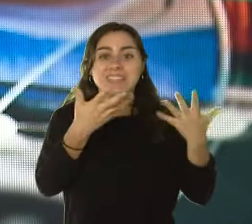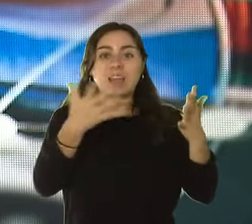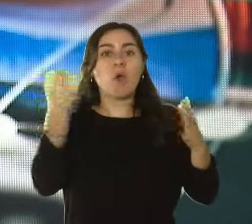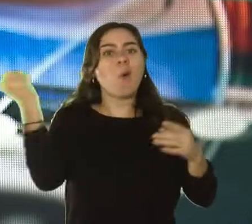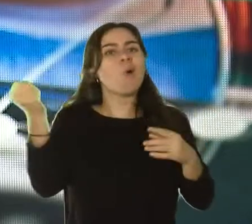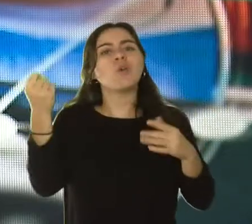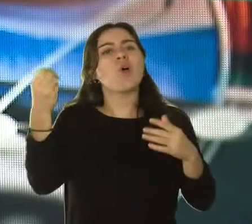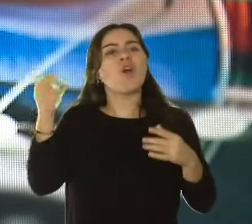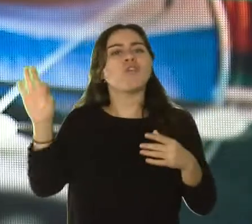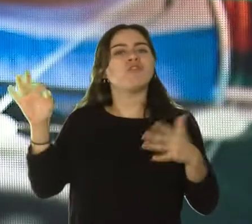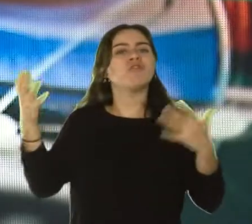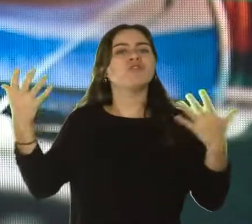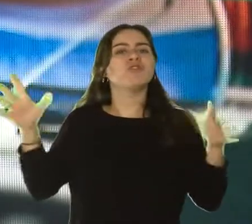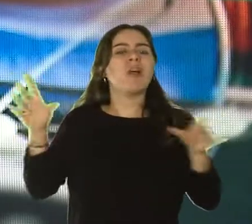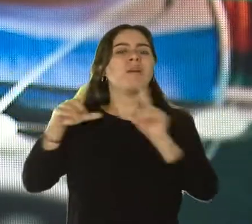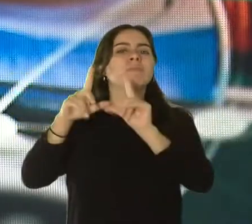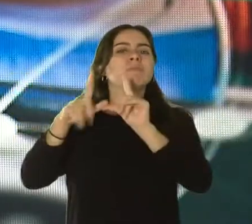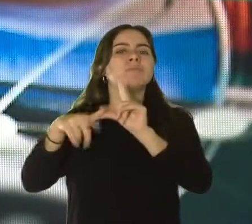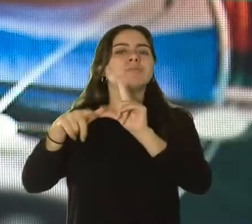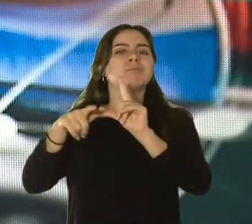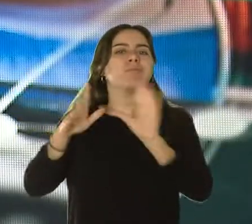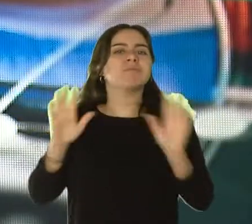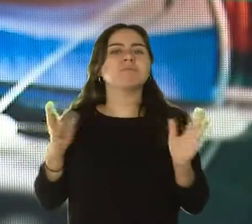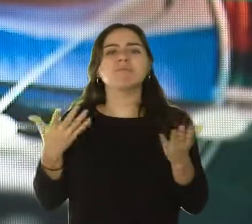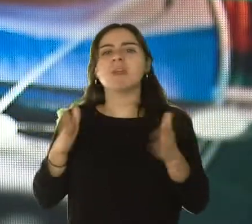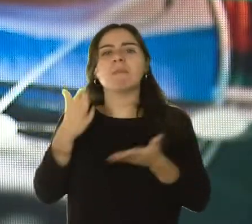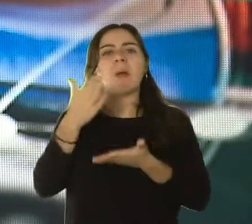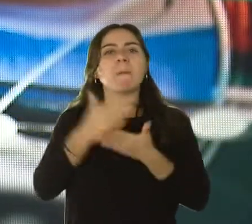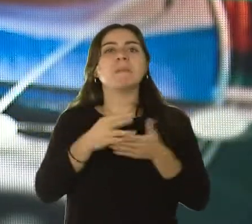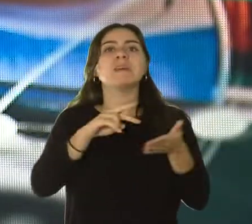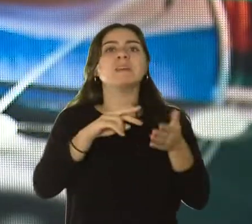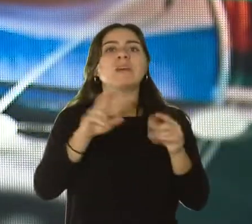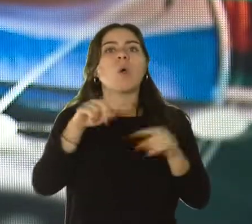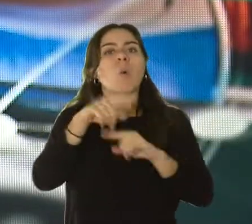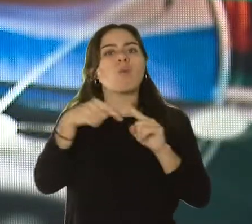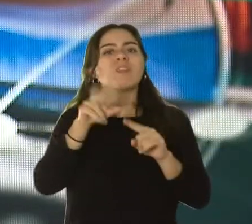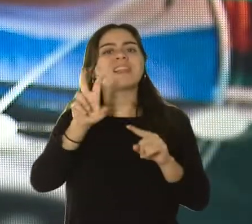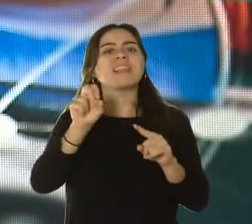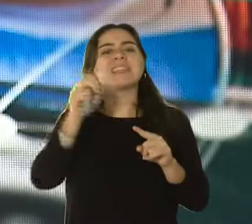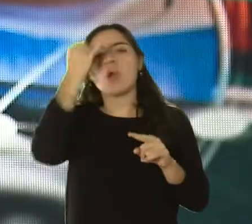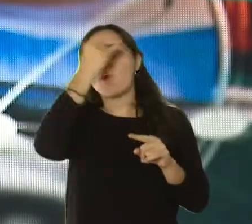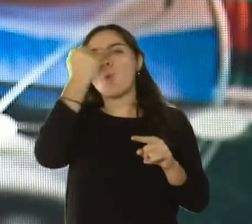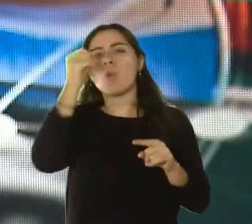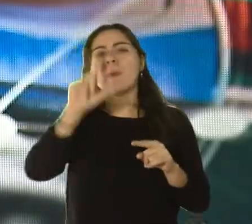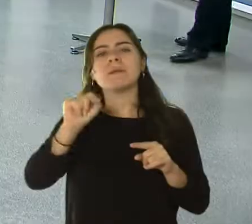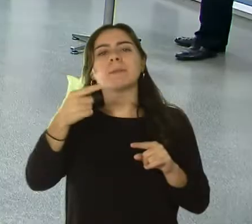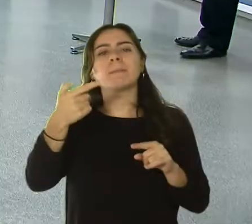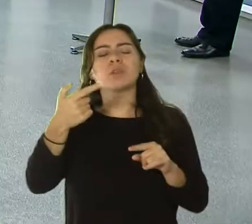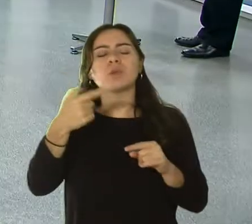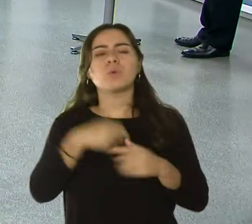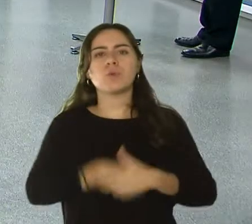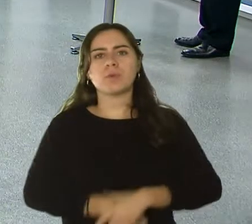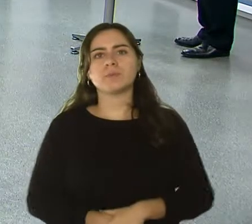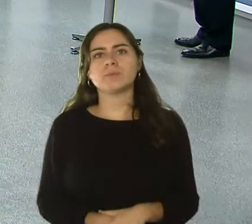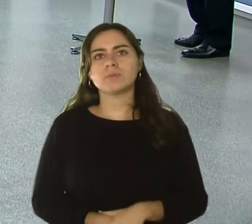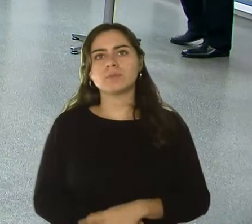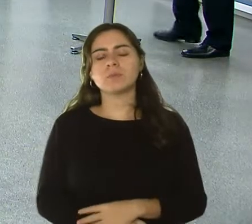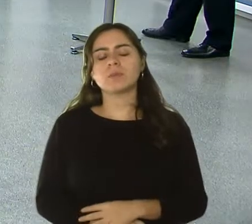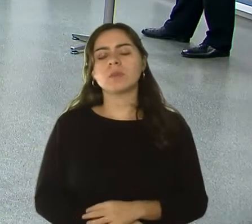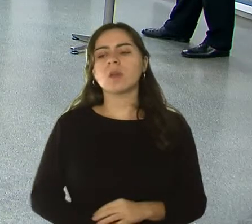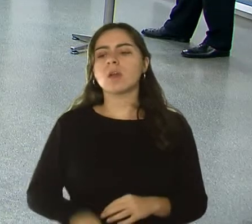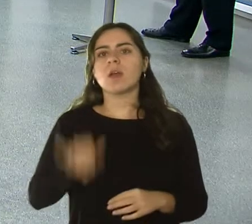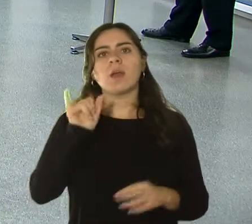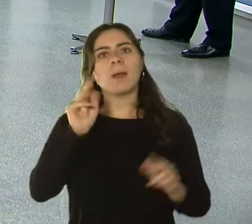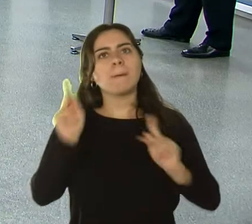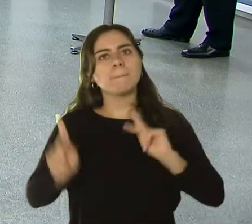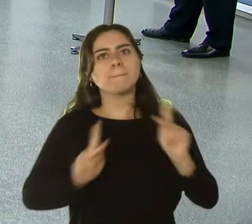porque expiró con la última moratoria del CDC en el 30 de julio del 2021. Licenciado, aquellos que se habían acogido a